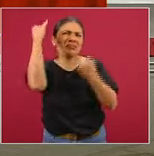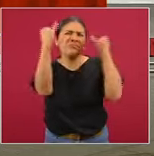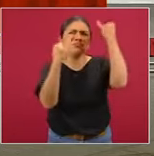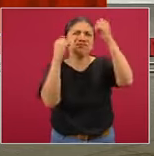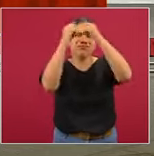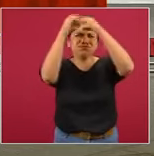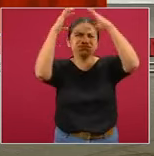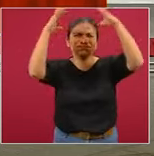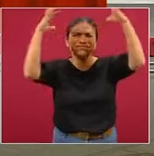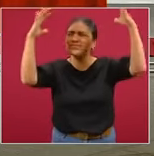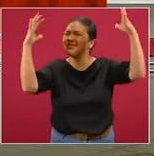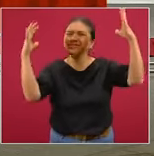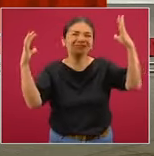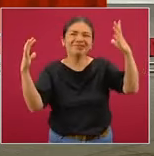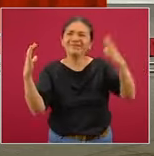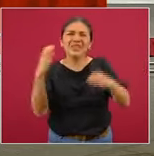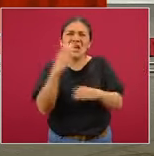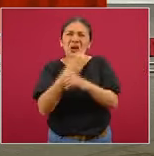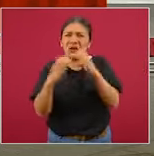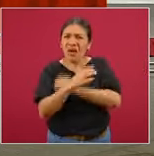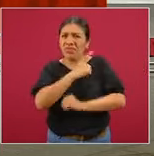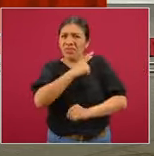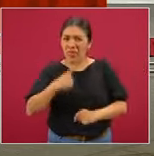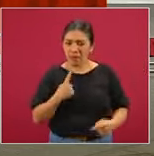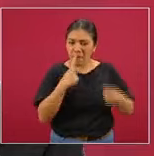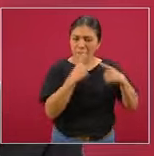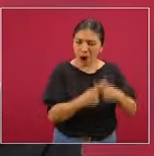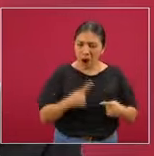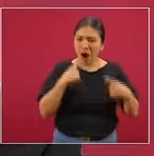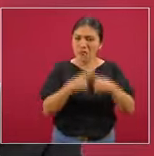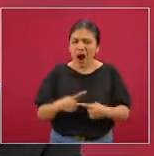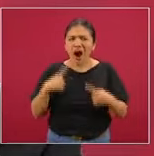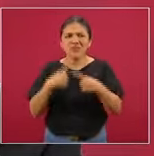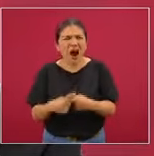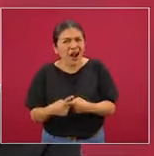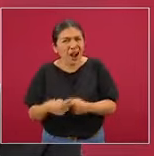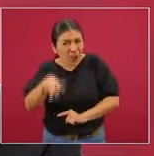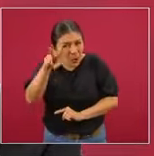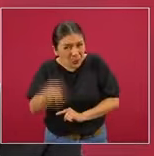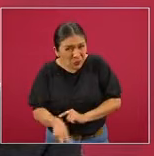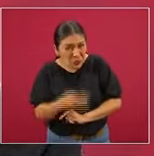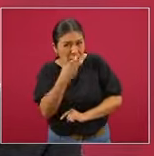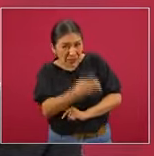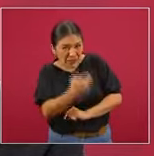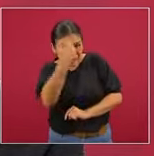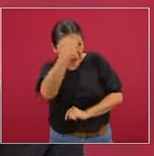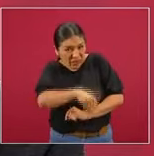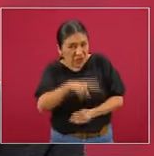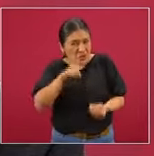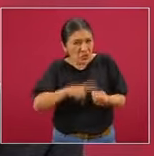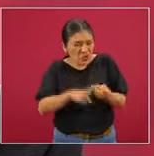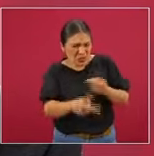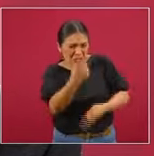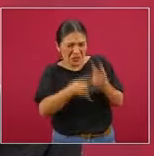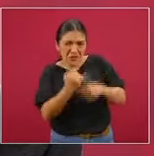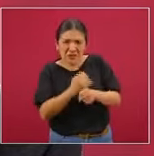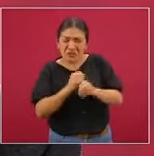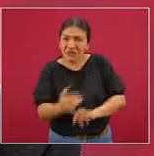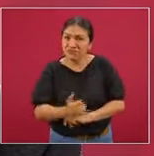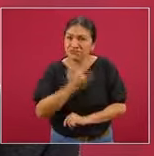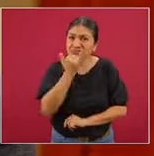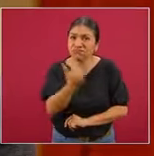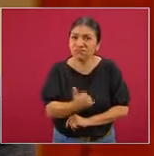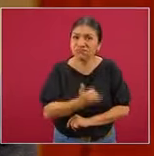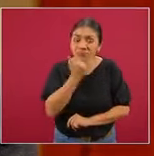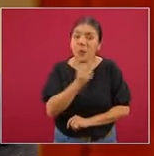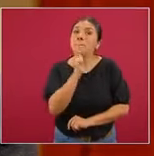de factores de multiplicación difíciles de saber de dónde vienen. Y también este